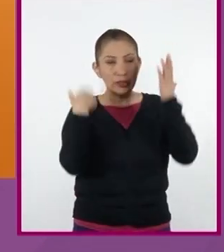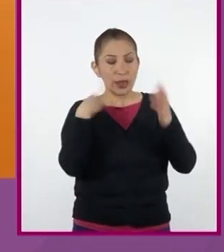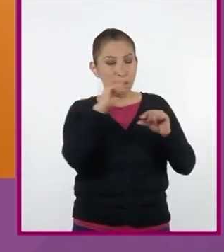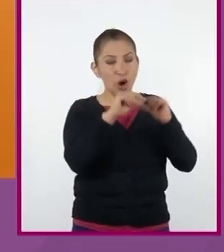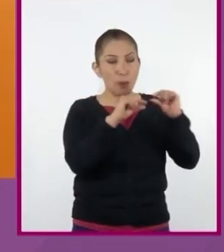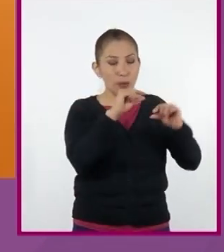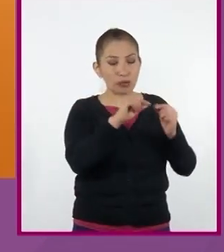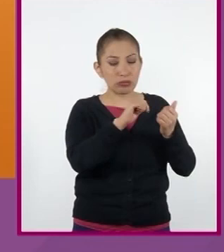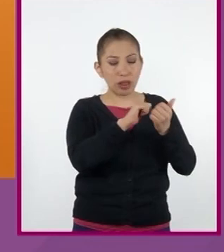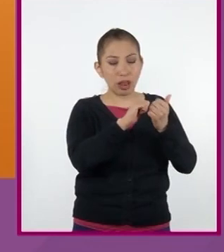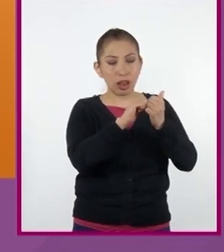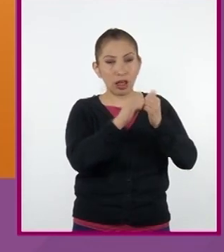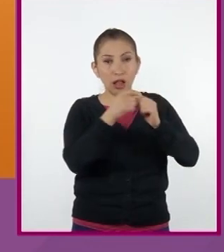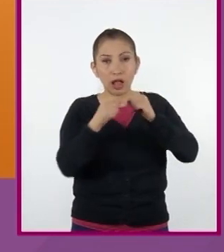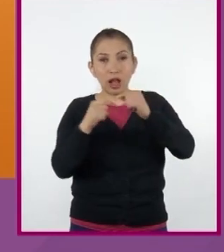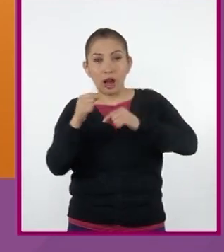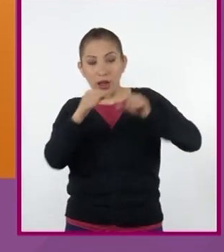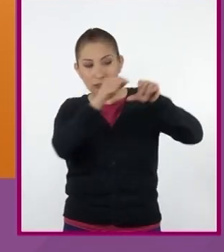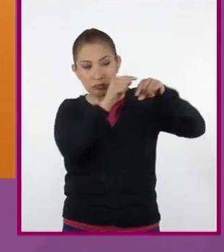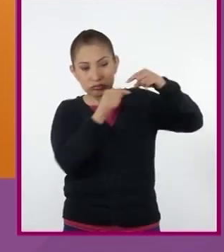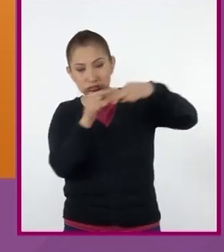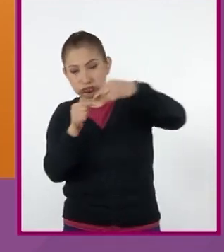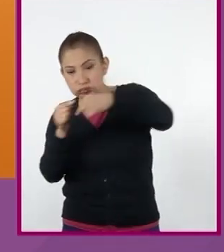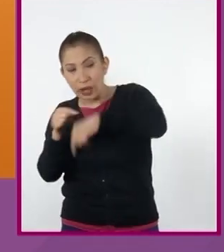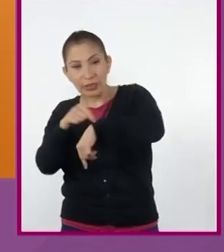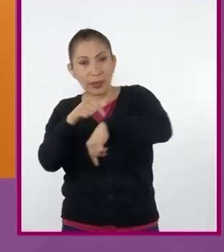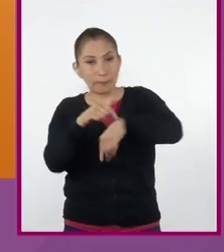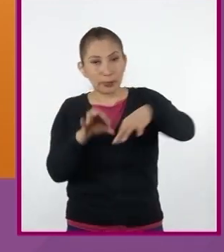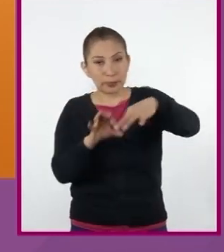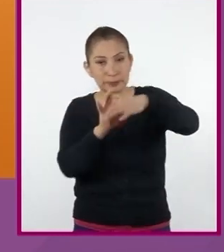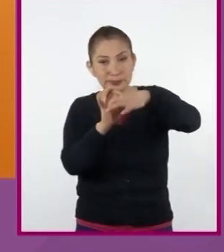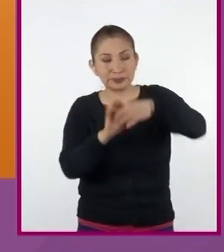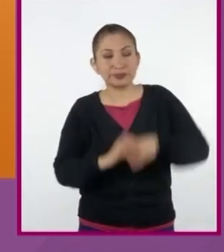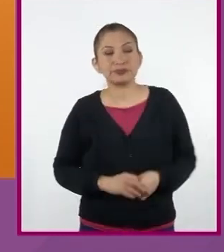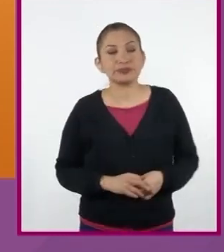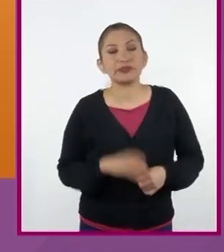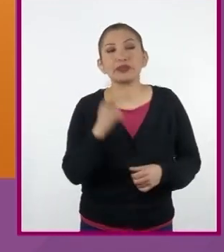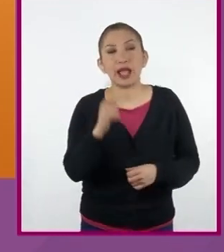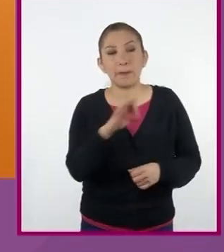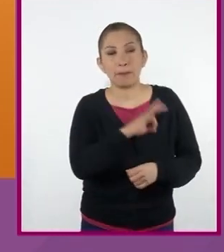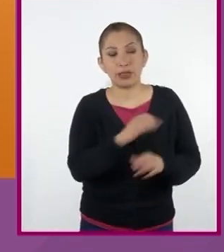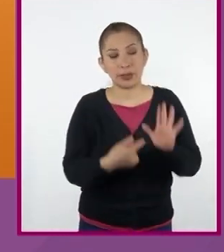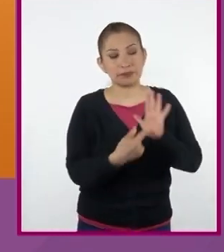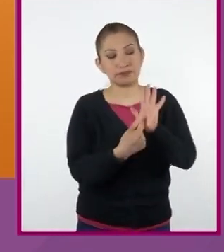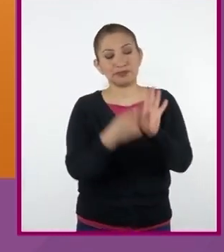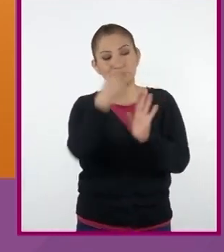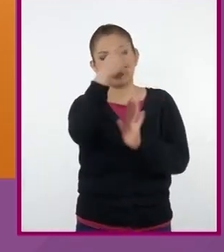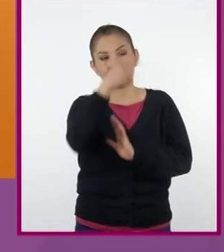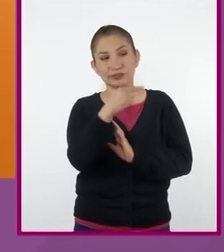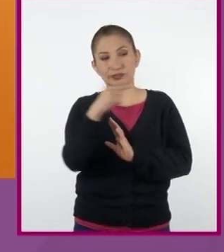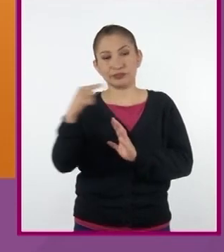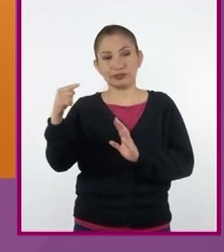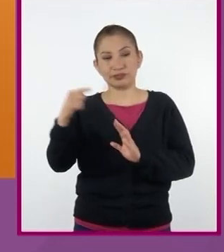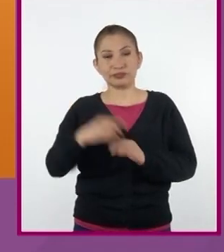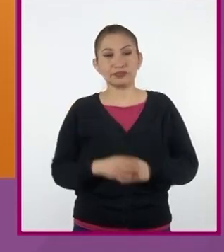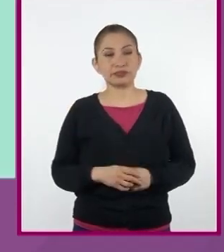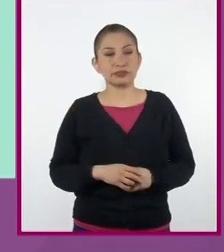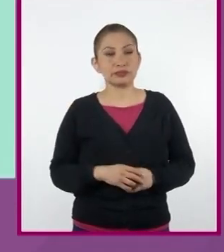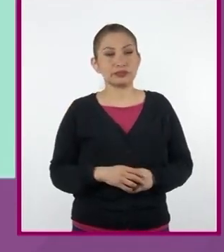el balín en el plano inclinado de acuerdo con el tiempo, lo cual se puede representar en la siguiente